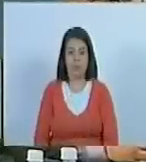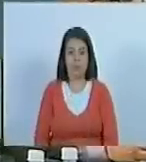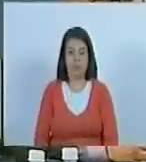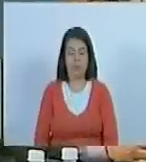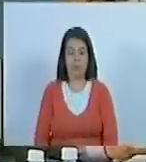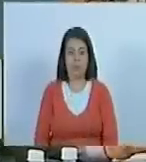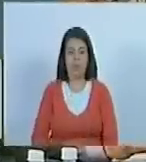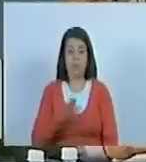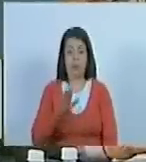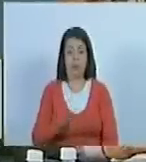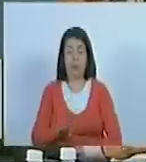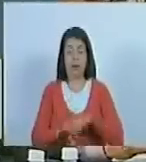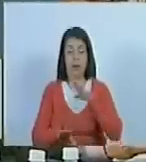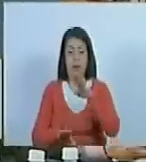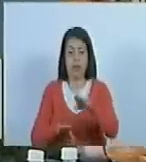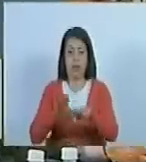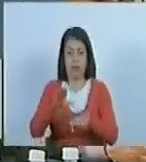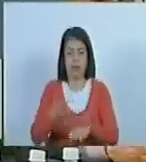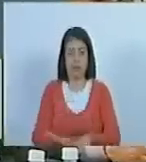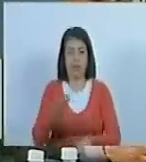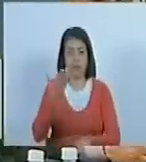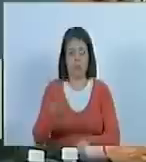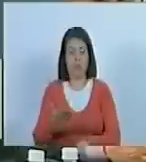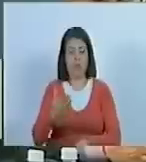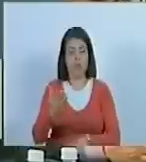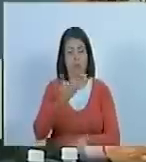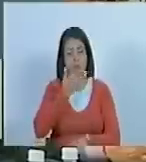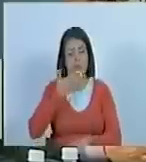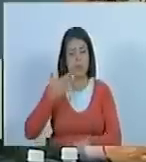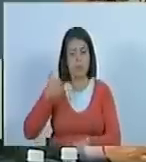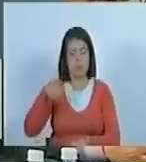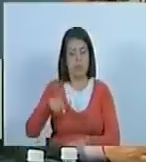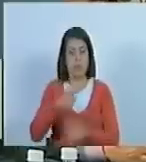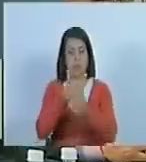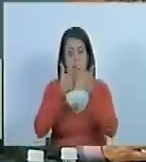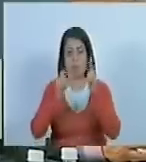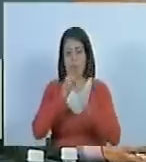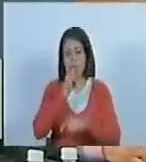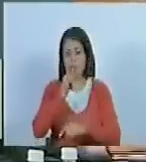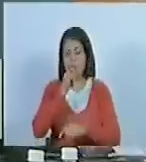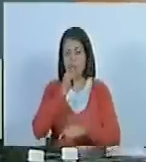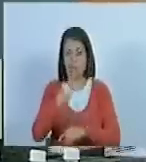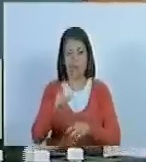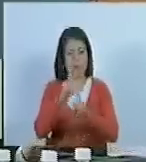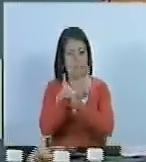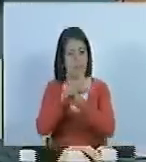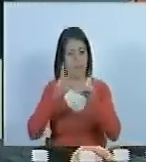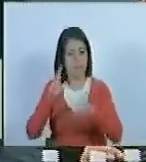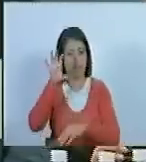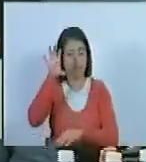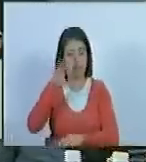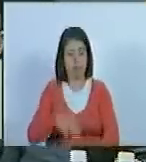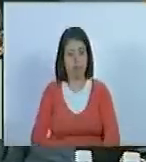que demos pasos significativos para recuperar la libre prensa y la democracia del